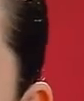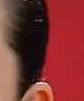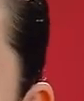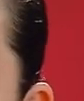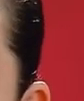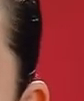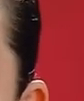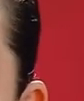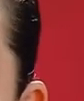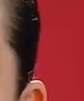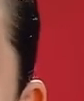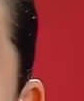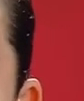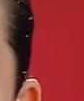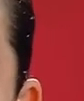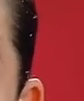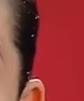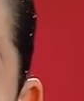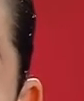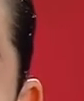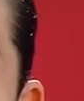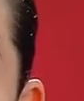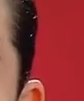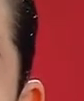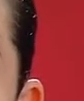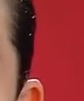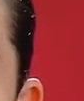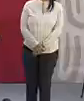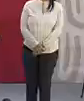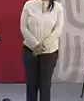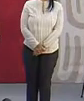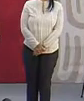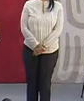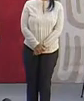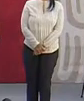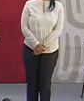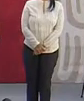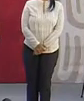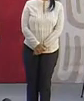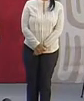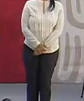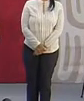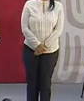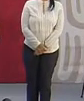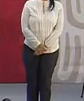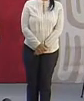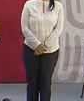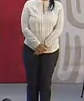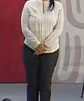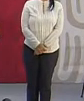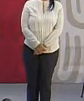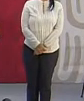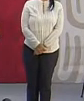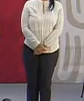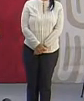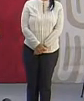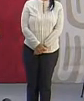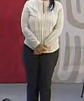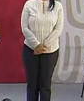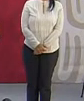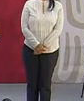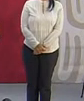quienes tengan cercana esa estancia y puedan ver qué calificativo tiene. ¿Por qué comentamos eso?